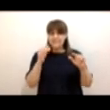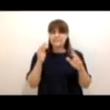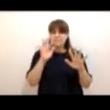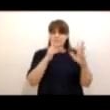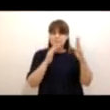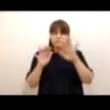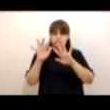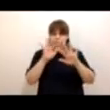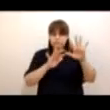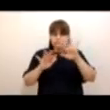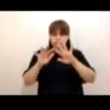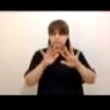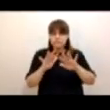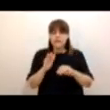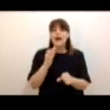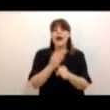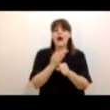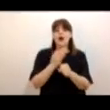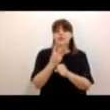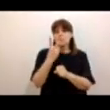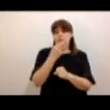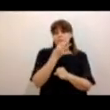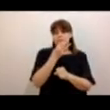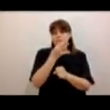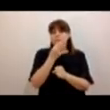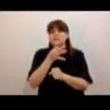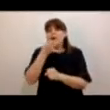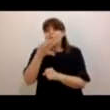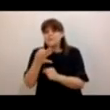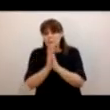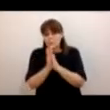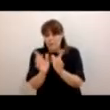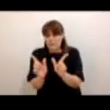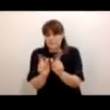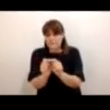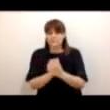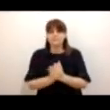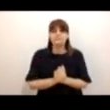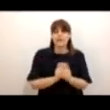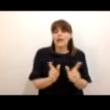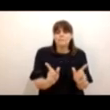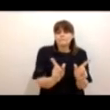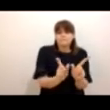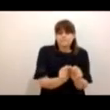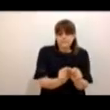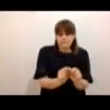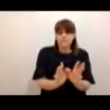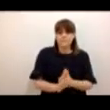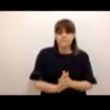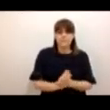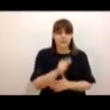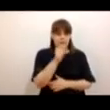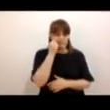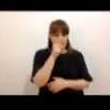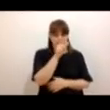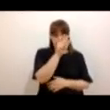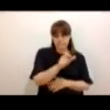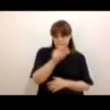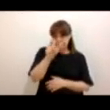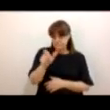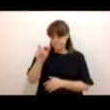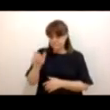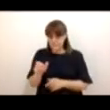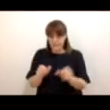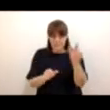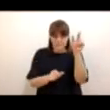te aviso que para esta primera intervención te quedan como dos minutos ok entonces estamos de manera muy breve con esta gráfica podemos ver en esa primera